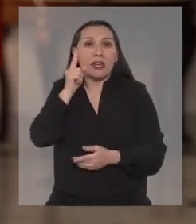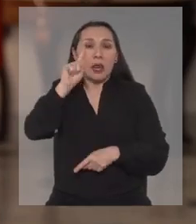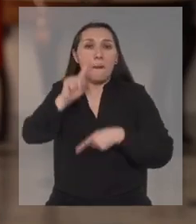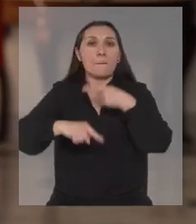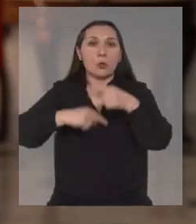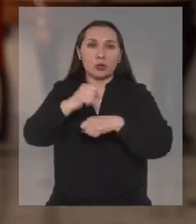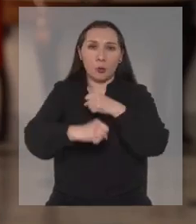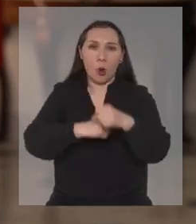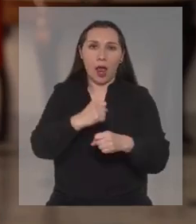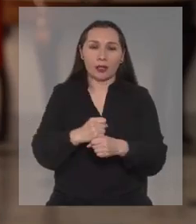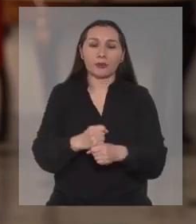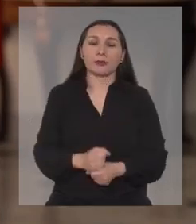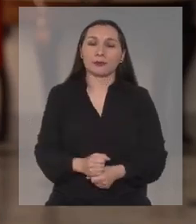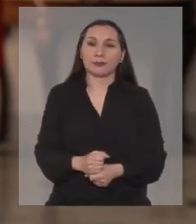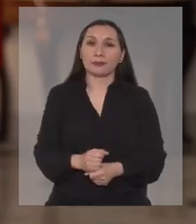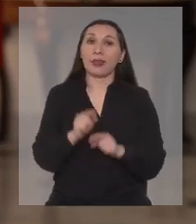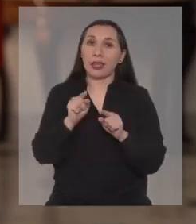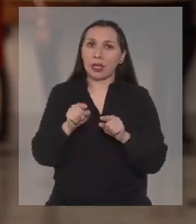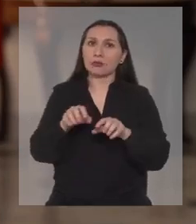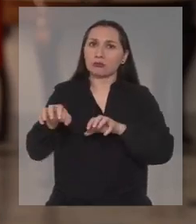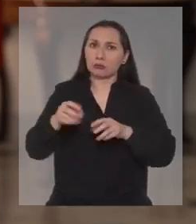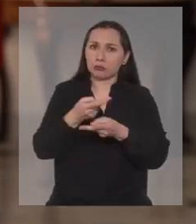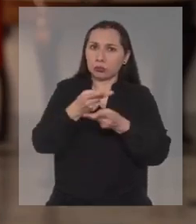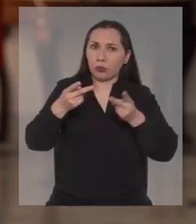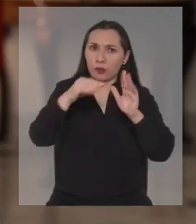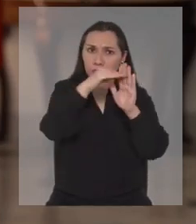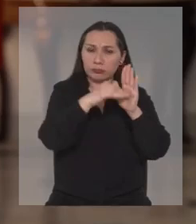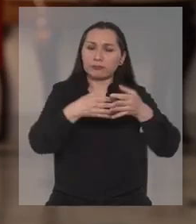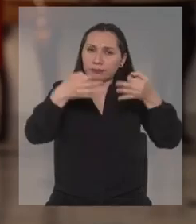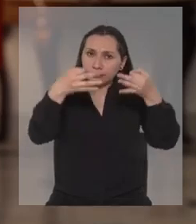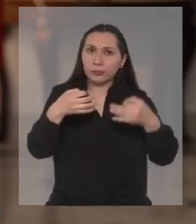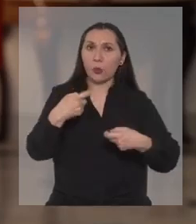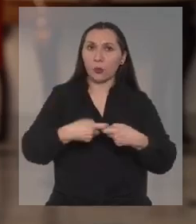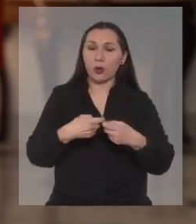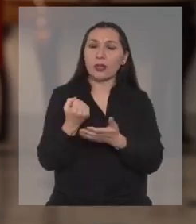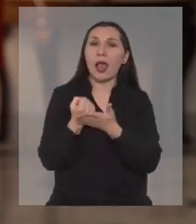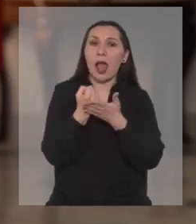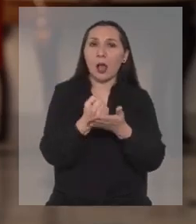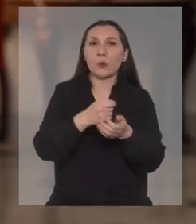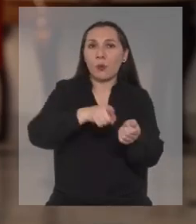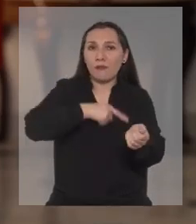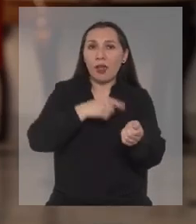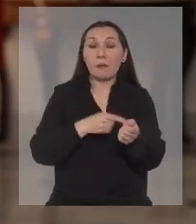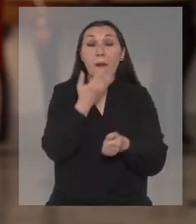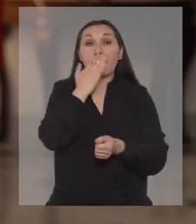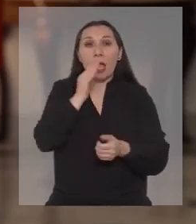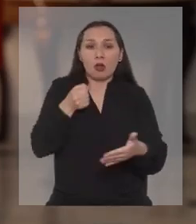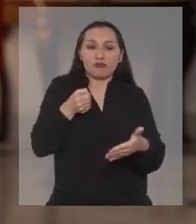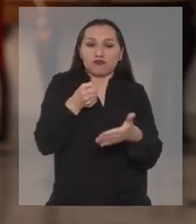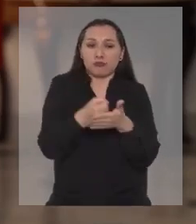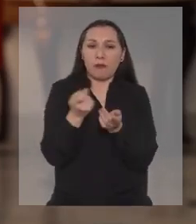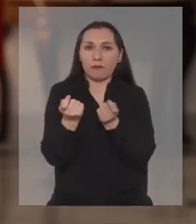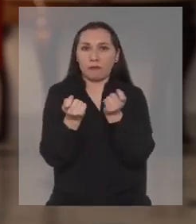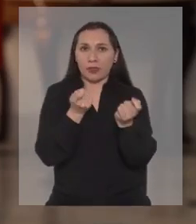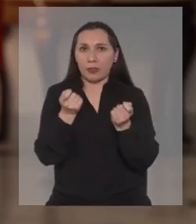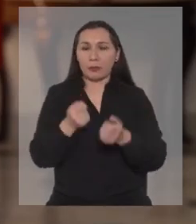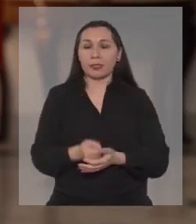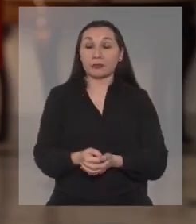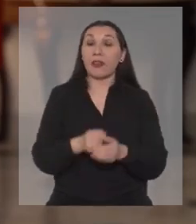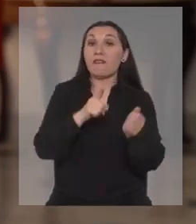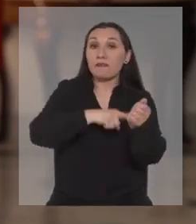próximo año estas son políticas públicas concretas que ayudan a las familias a llegar mejor a fin de